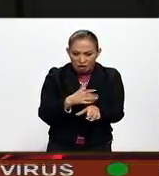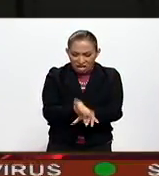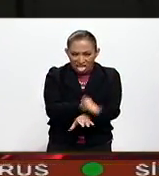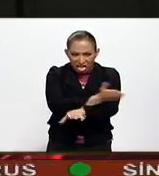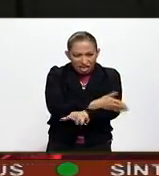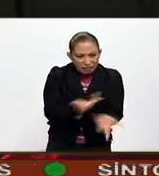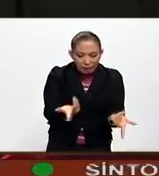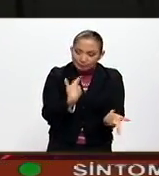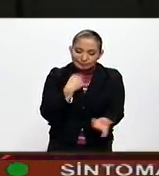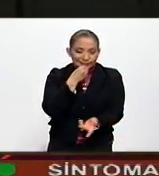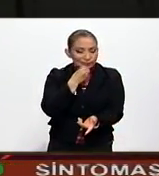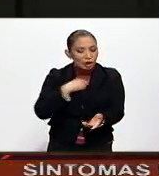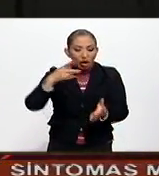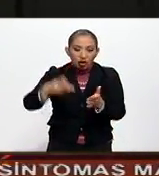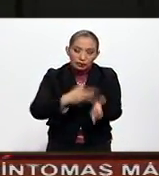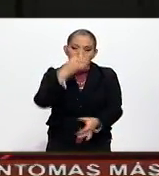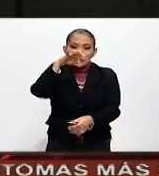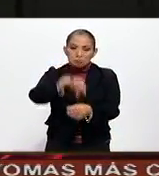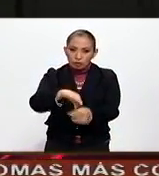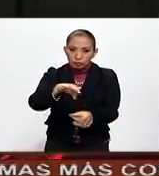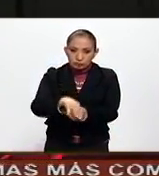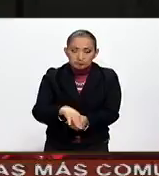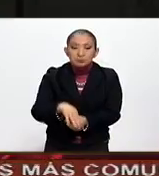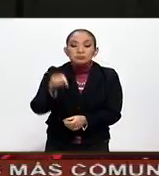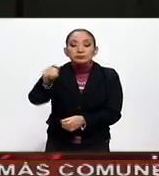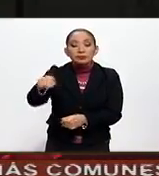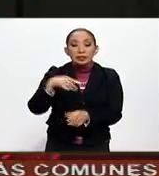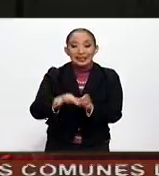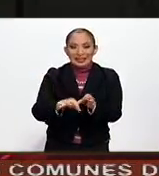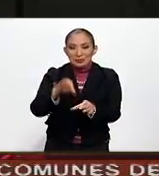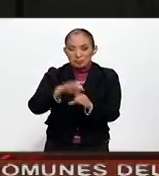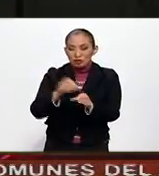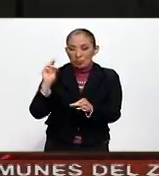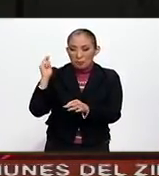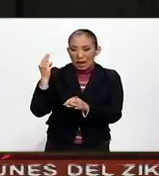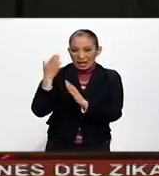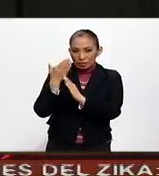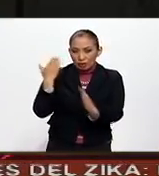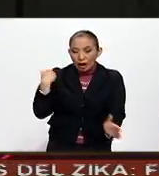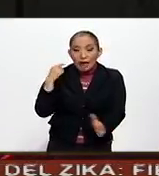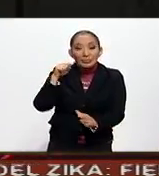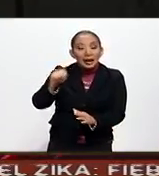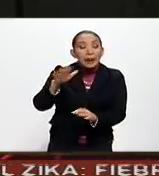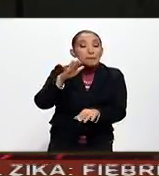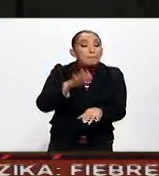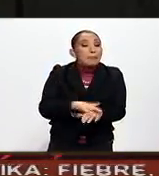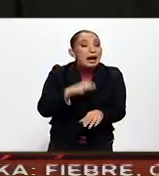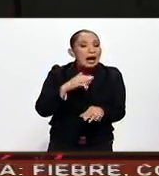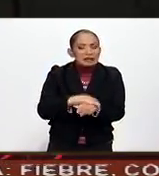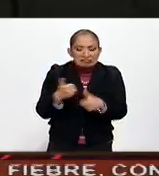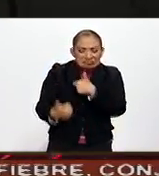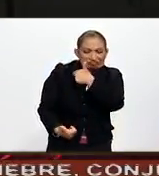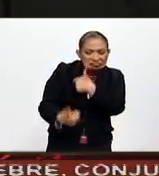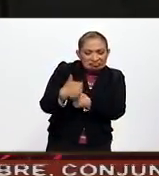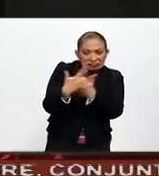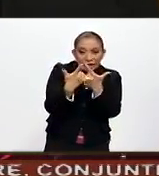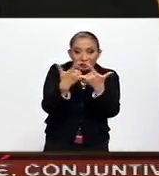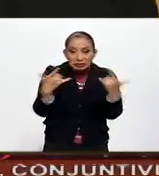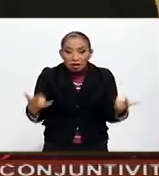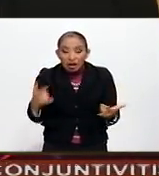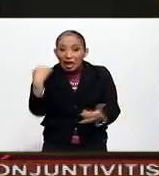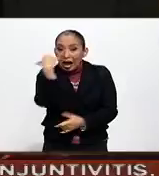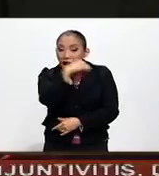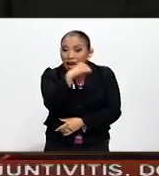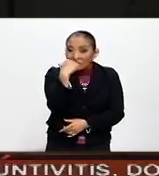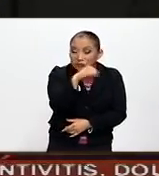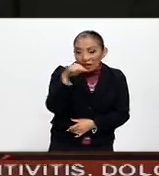razón suficiente para repetir los comicios. Y es que las elecciones de mayo pasado fueron las más reñidas en la historia reciente de